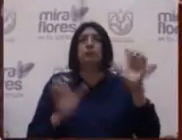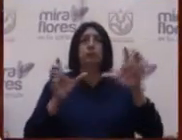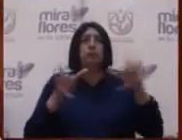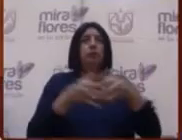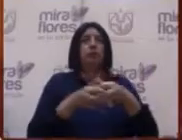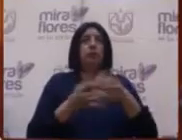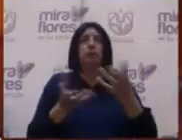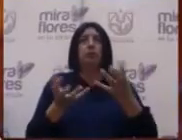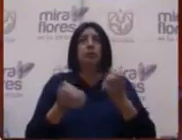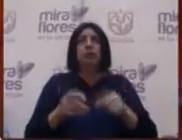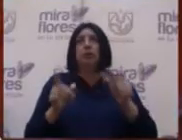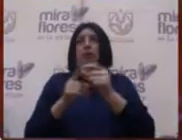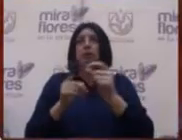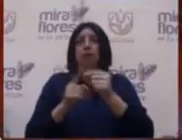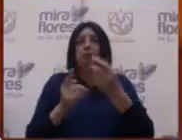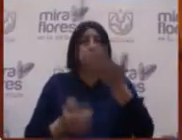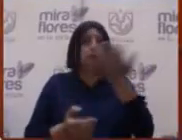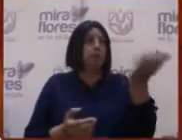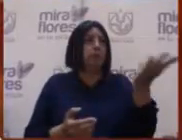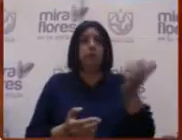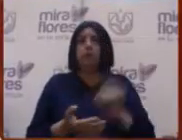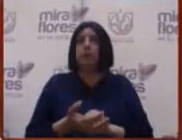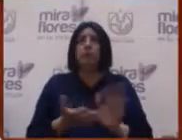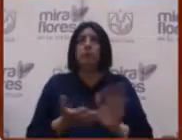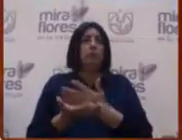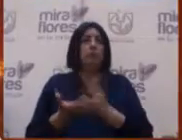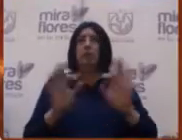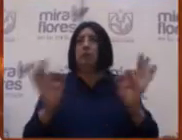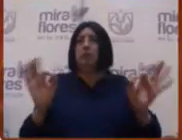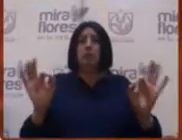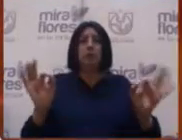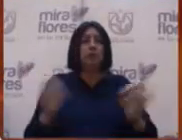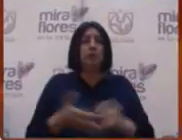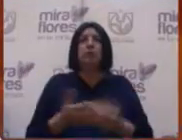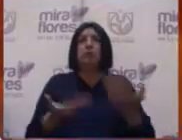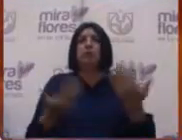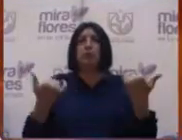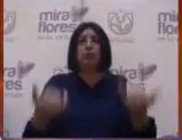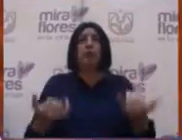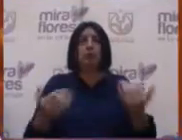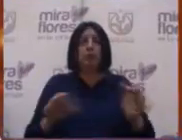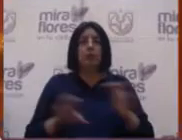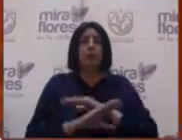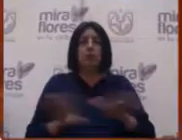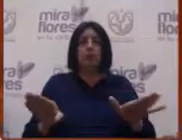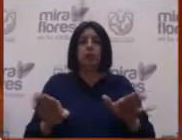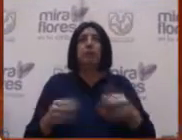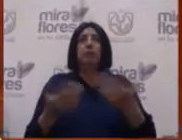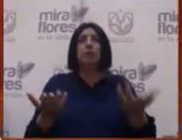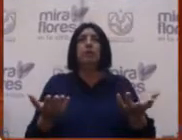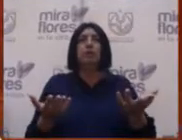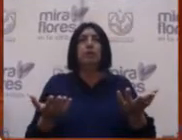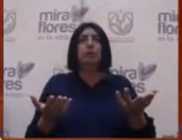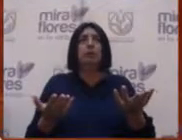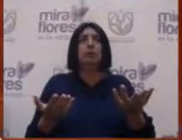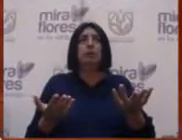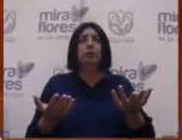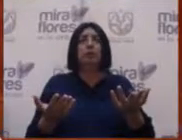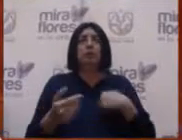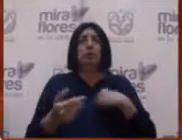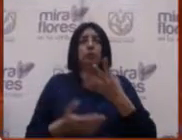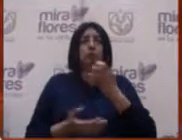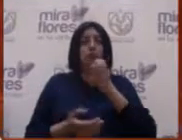quiera hacer uso de la misma. Si no hay más intervenciones, procederíamos a cerrar las mismas. Sin perjuicio de ello, yo quiero